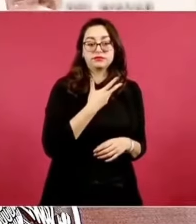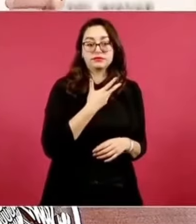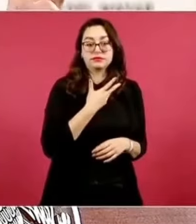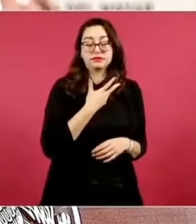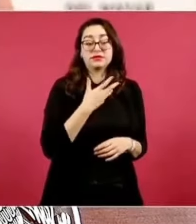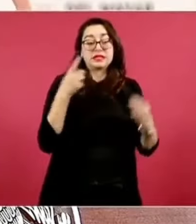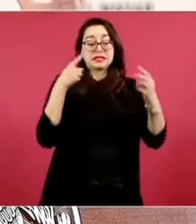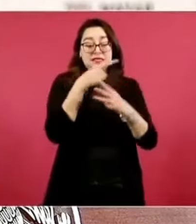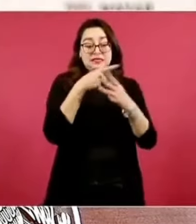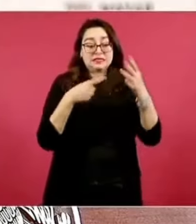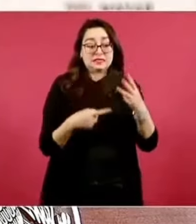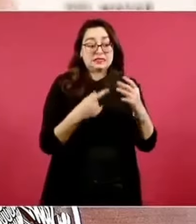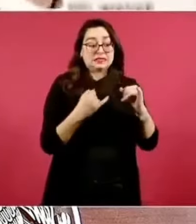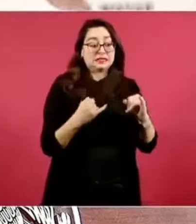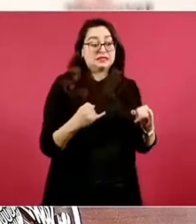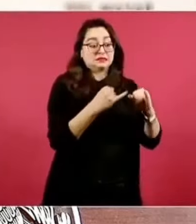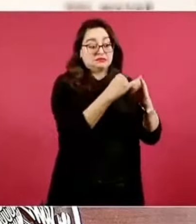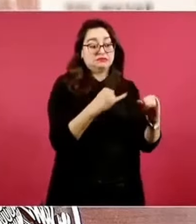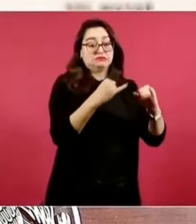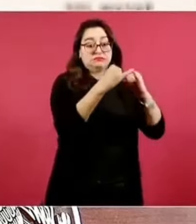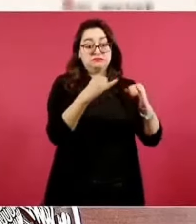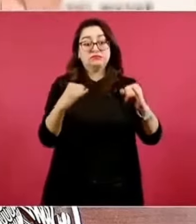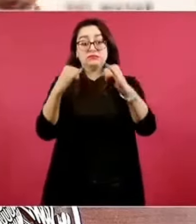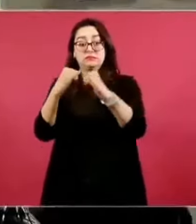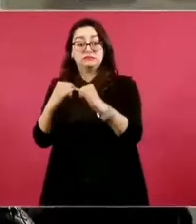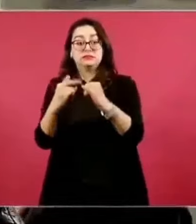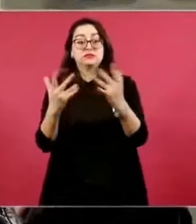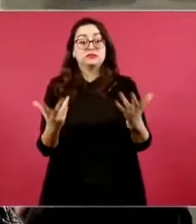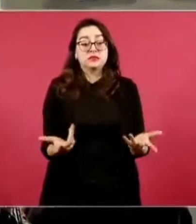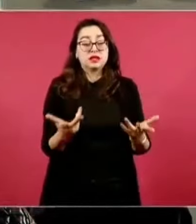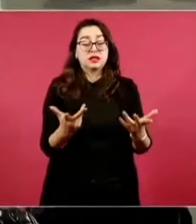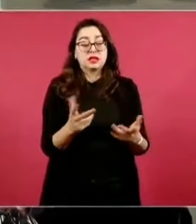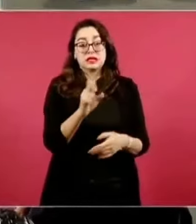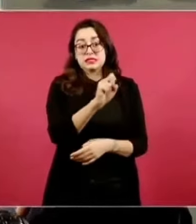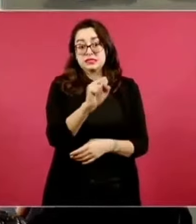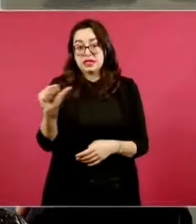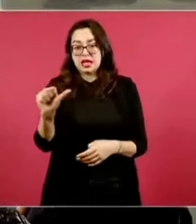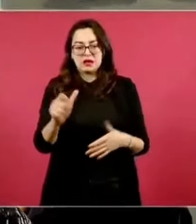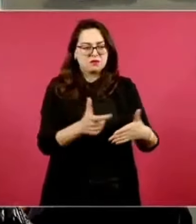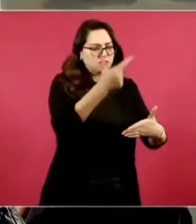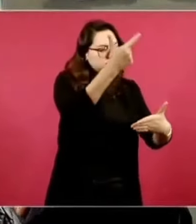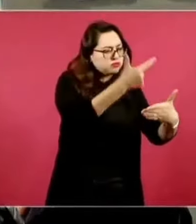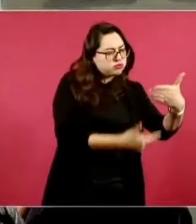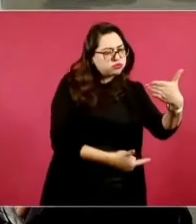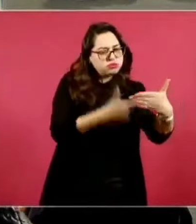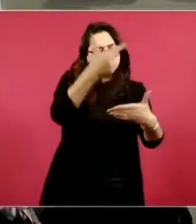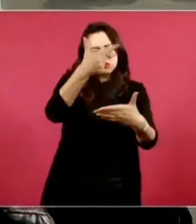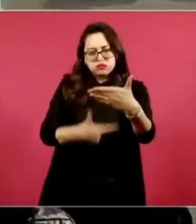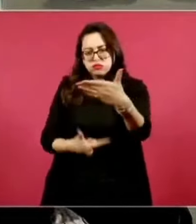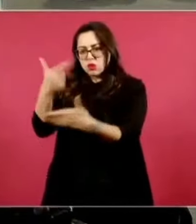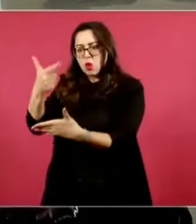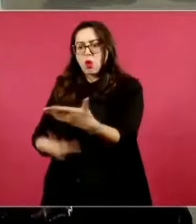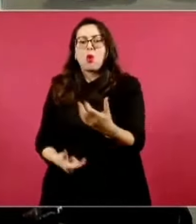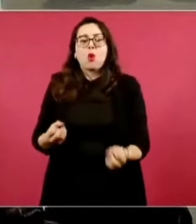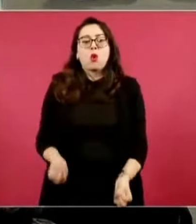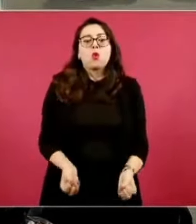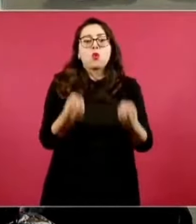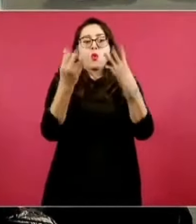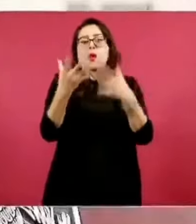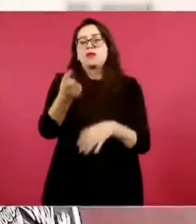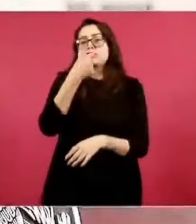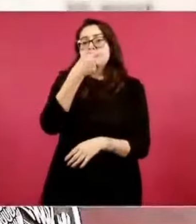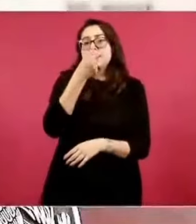instituciones se hizo un trabajo con toda la secretaría de salud se definieron 1598 1592 claves